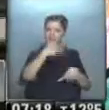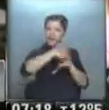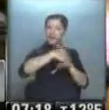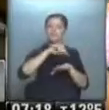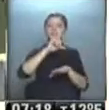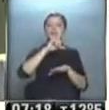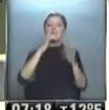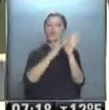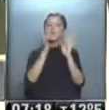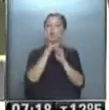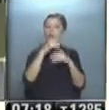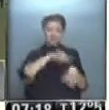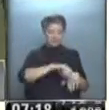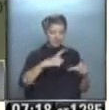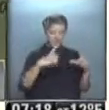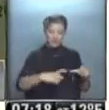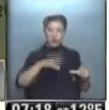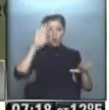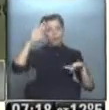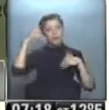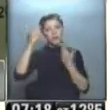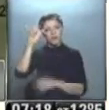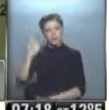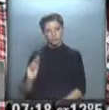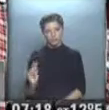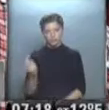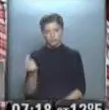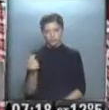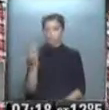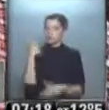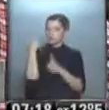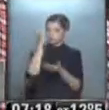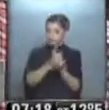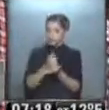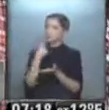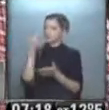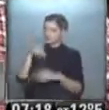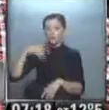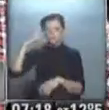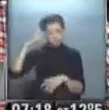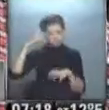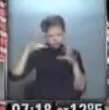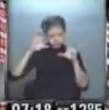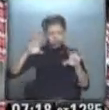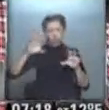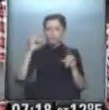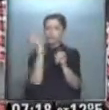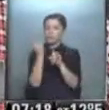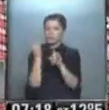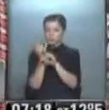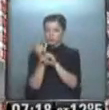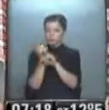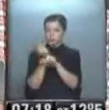honor a mariano ferreyra estamos presente aquí para decirlo mariano ferreyra el que no lo olvidamos que no olvidamos nunca la causa